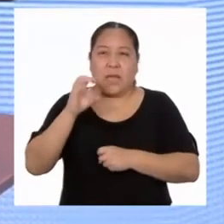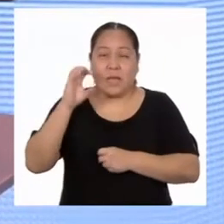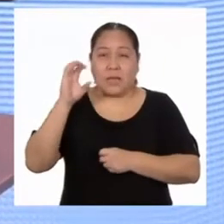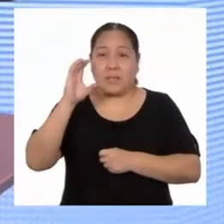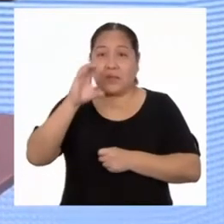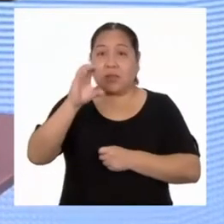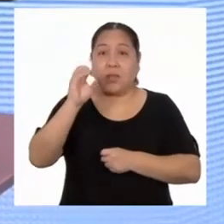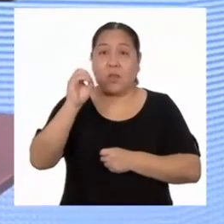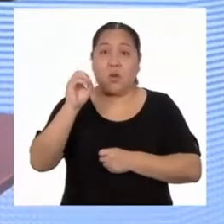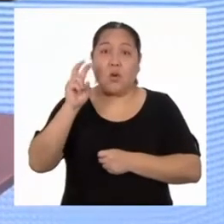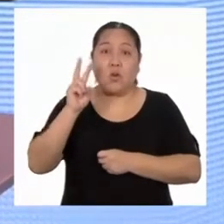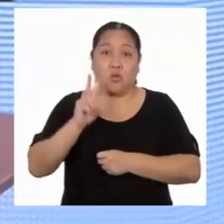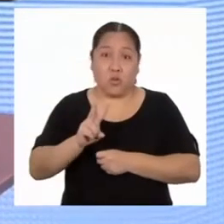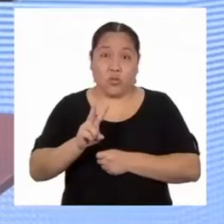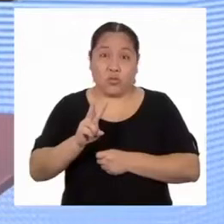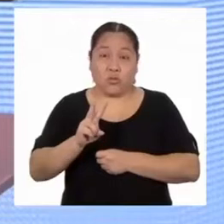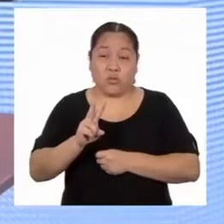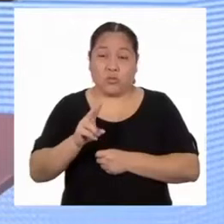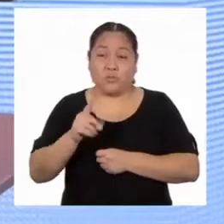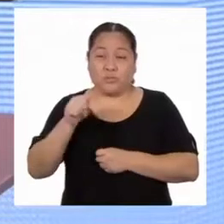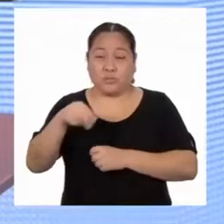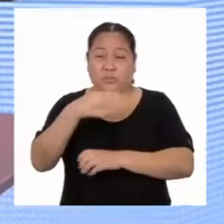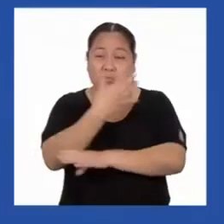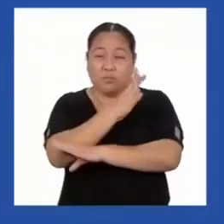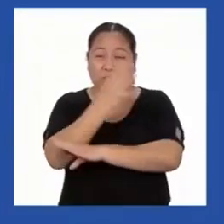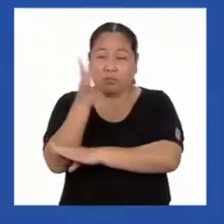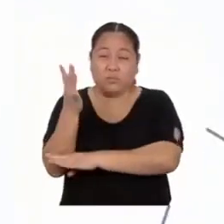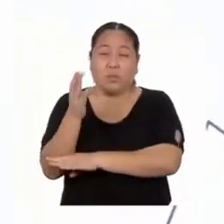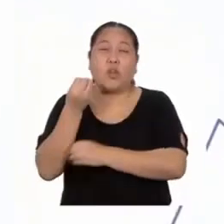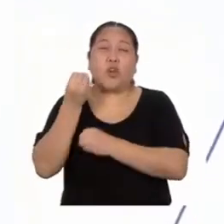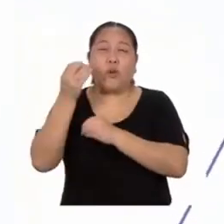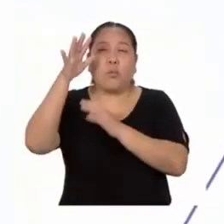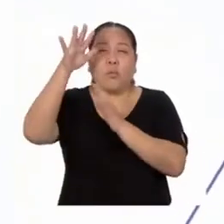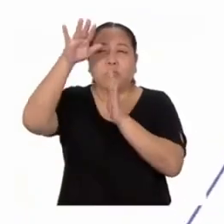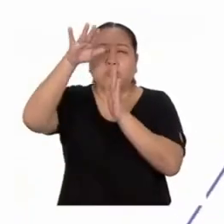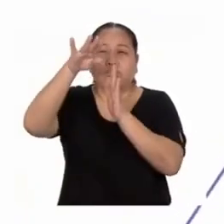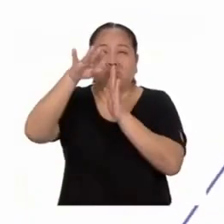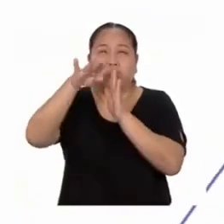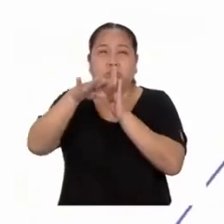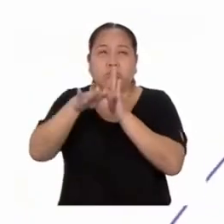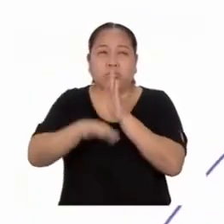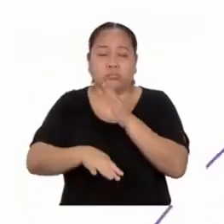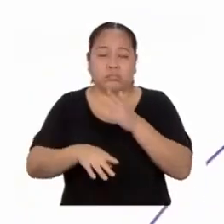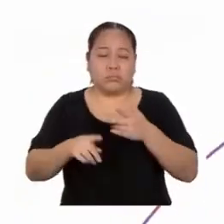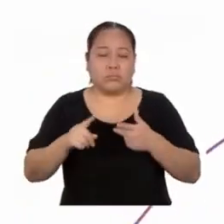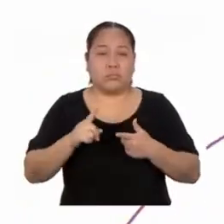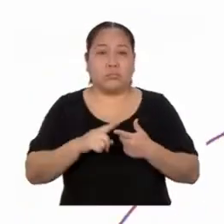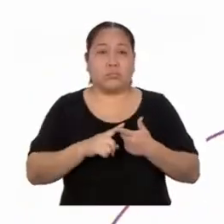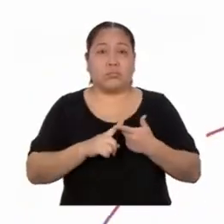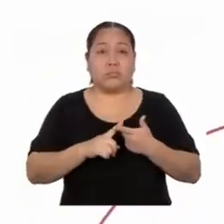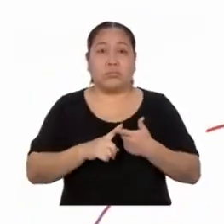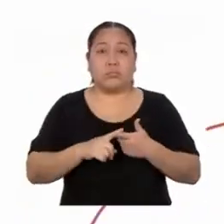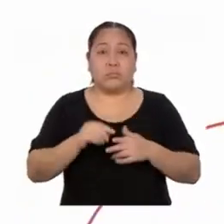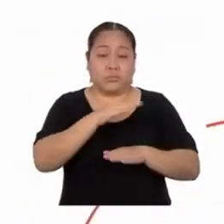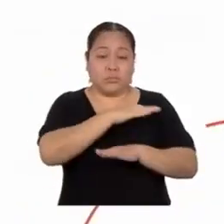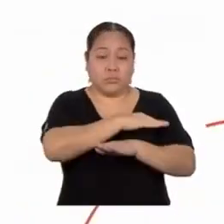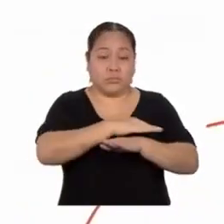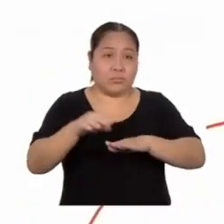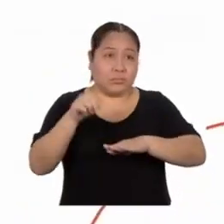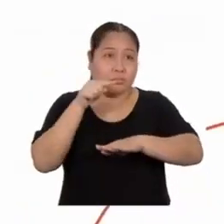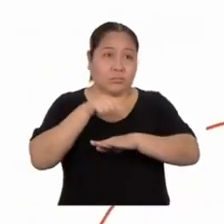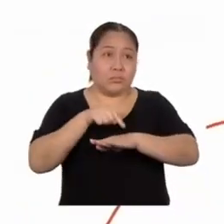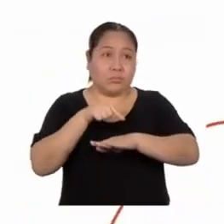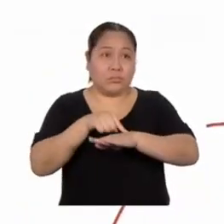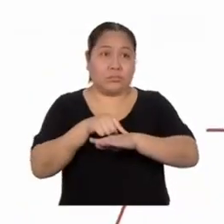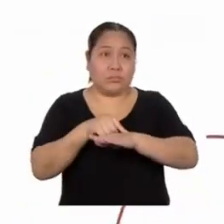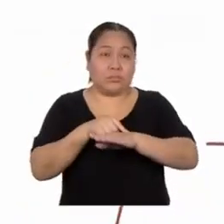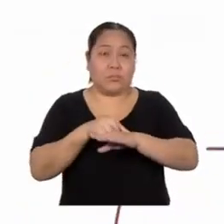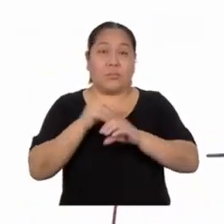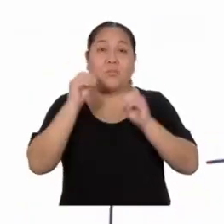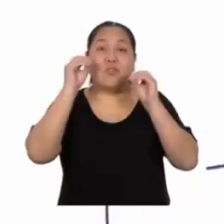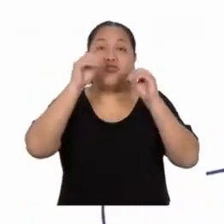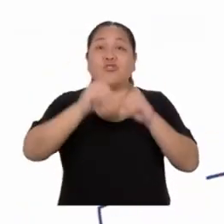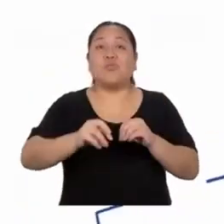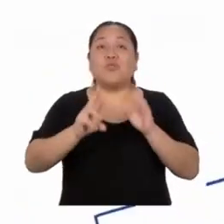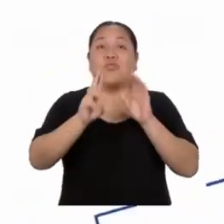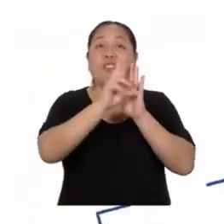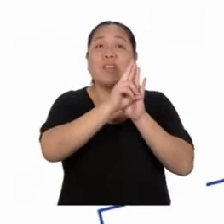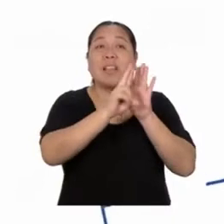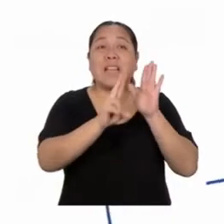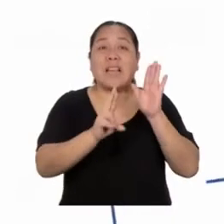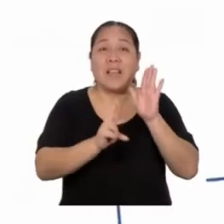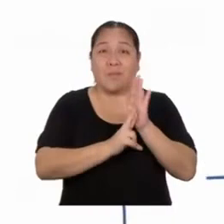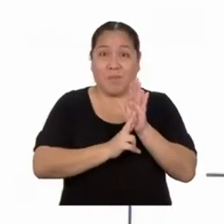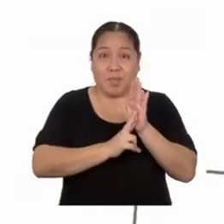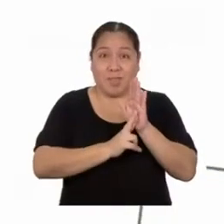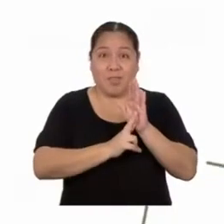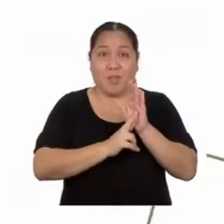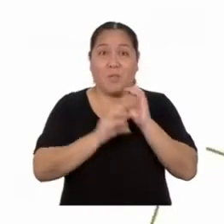los bosques y la manera de reducir esas emisiones. Y la segunda gran actividad fue la redacción de un reglamento para su respectivo